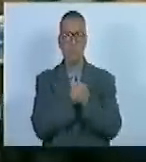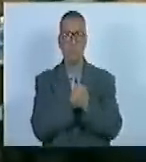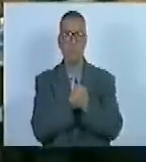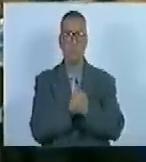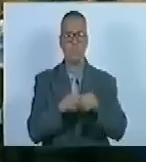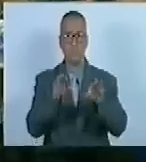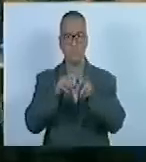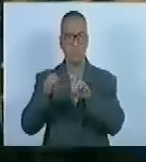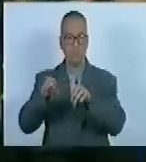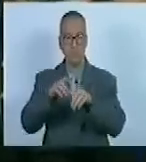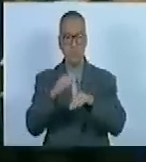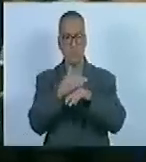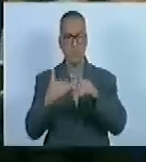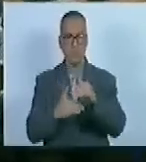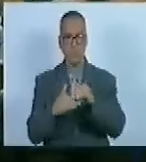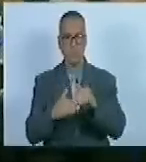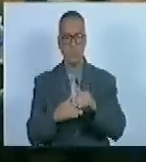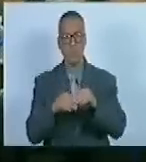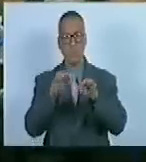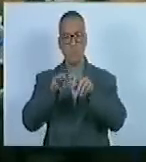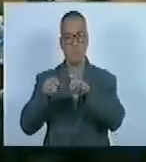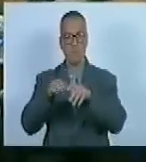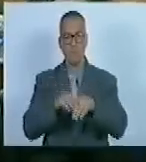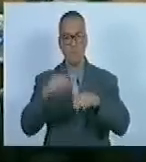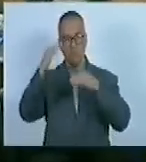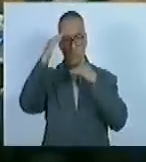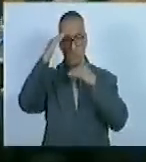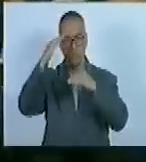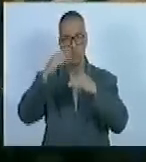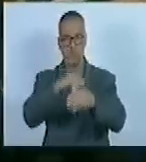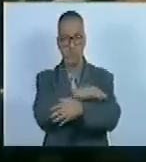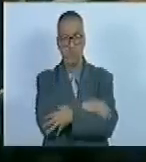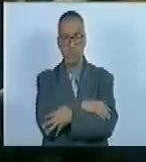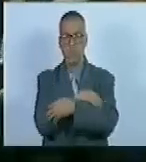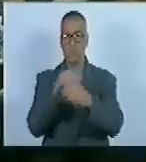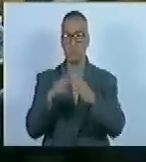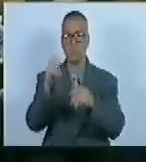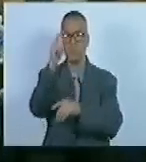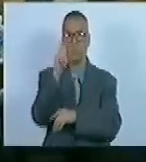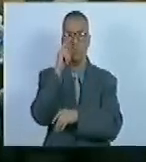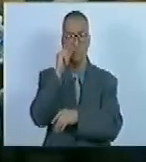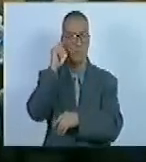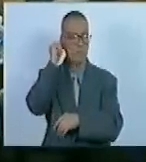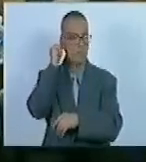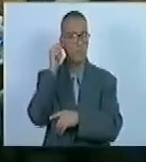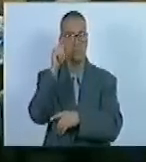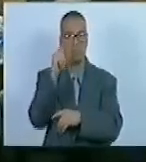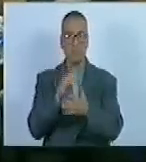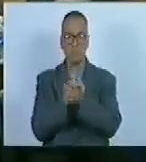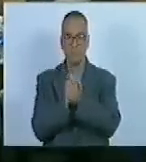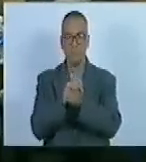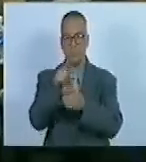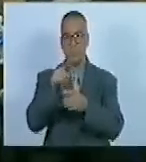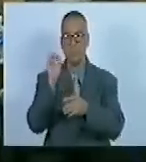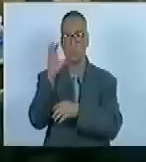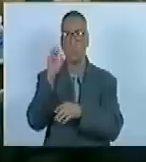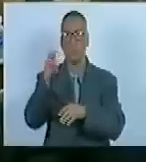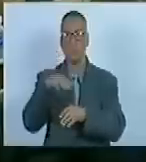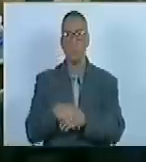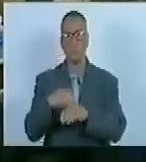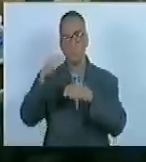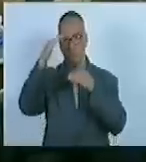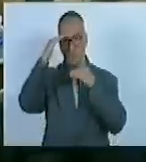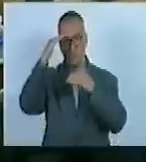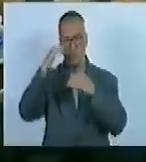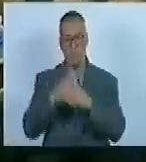la secretaria y subsecretaria de esta Asamblea. Saludo fraternal a todos los diputados y diputadas, colegas de esta Asamblea, y un